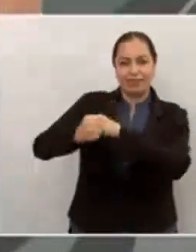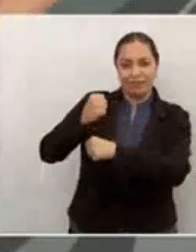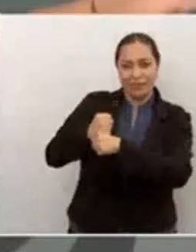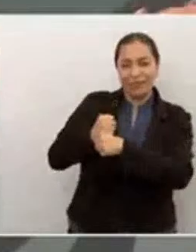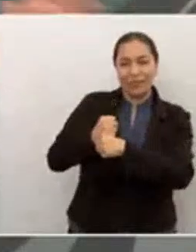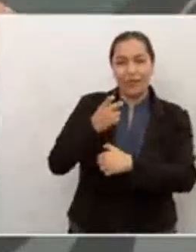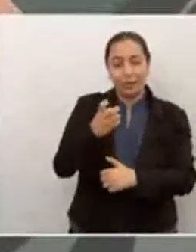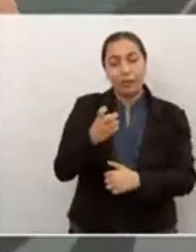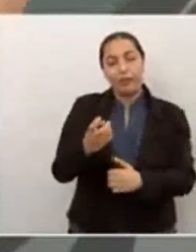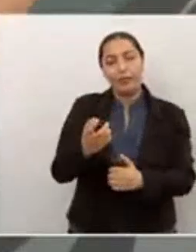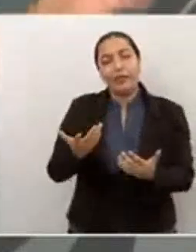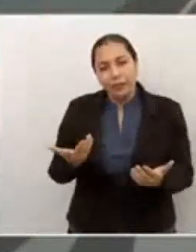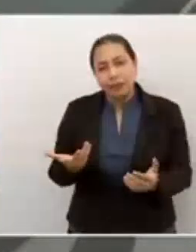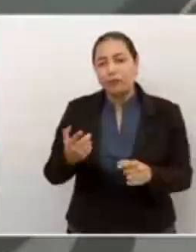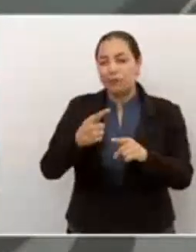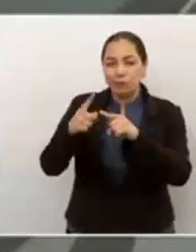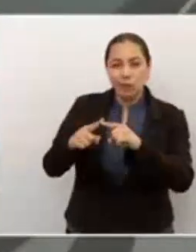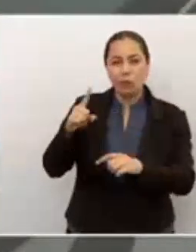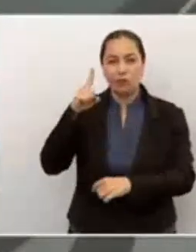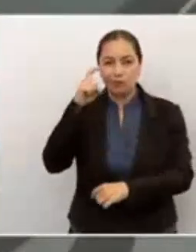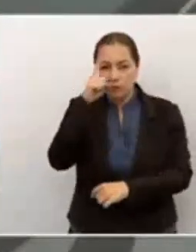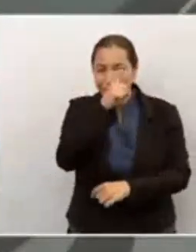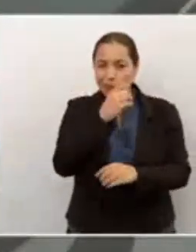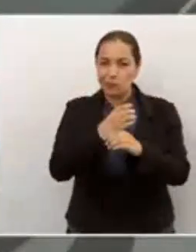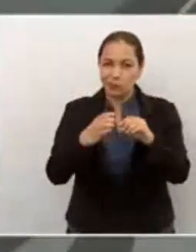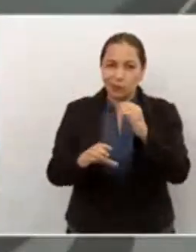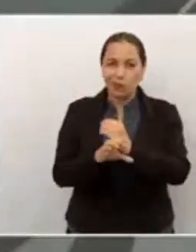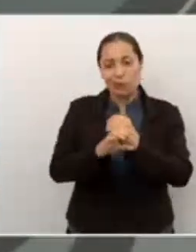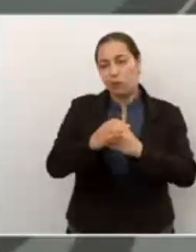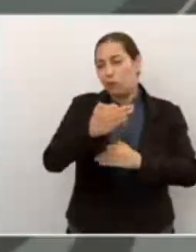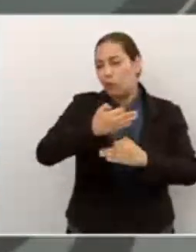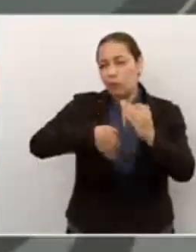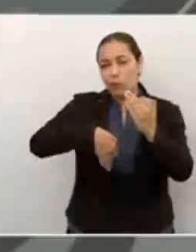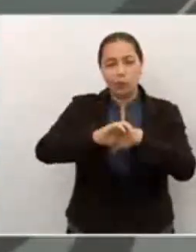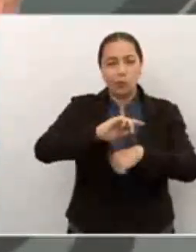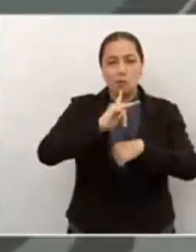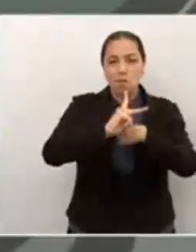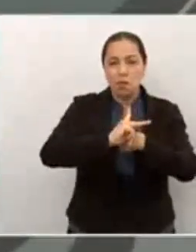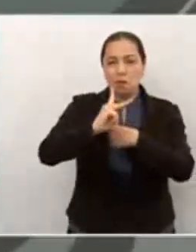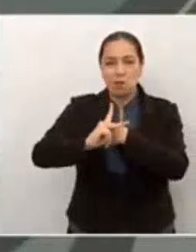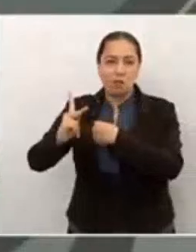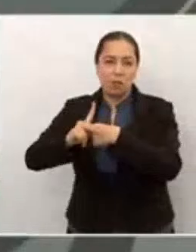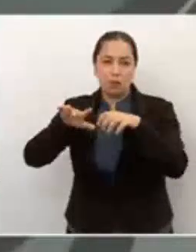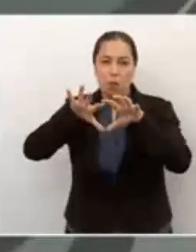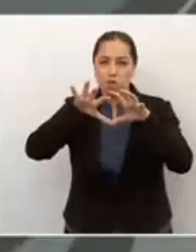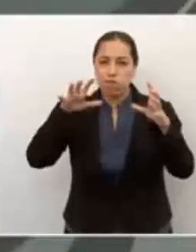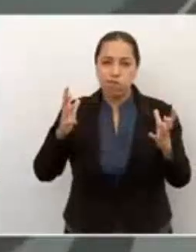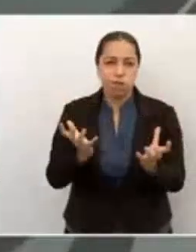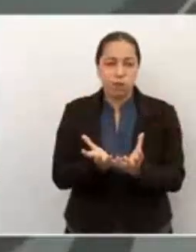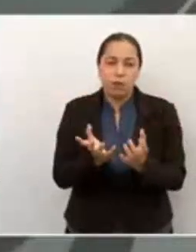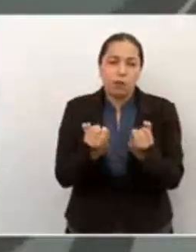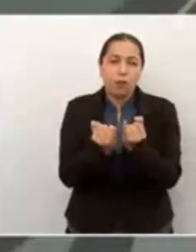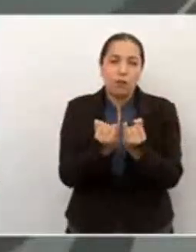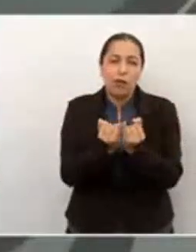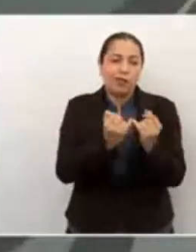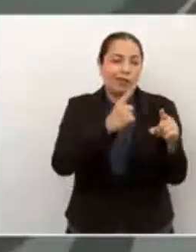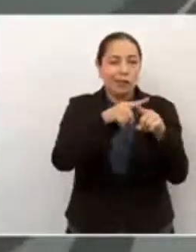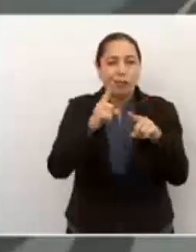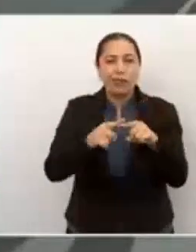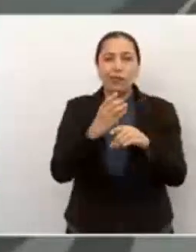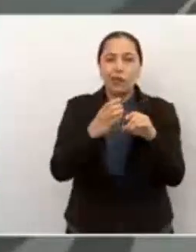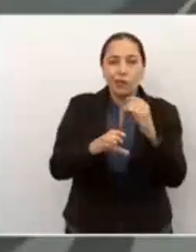las dificultades que han vivido todos los países del mundo con la nueva situación